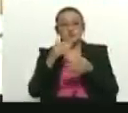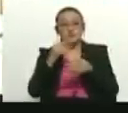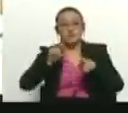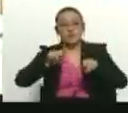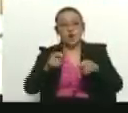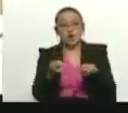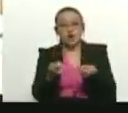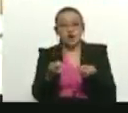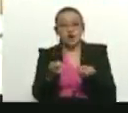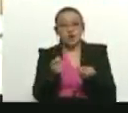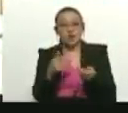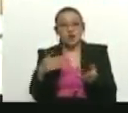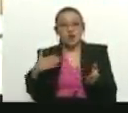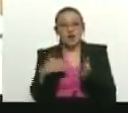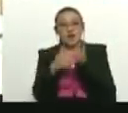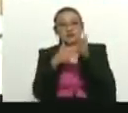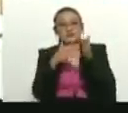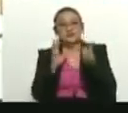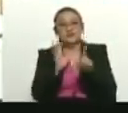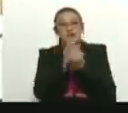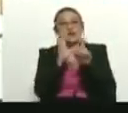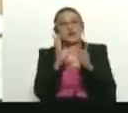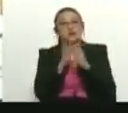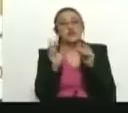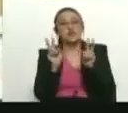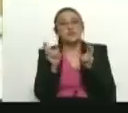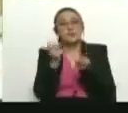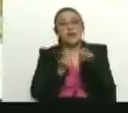Se atacó duramente toda la economía,